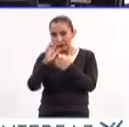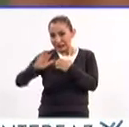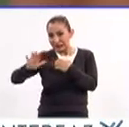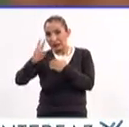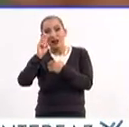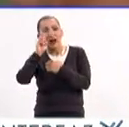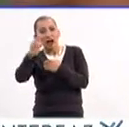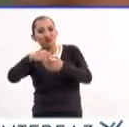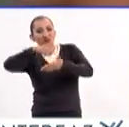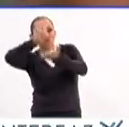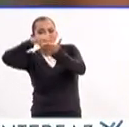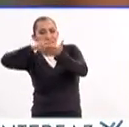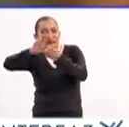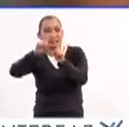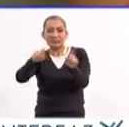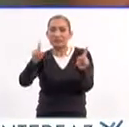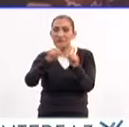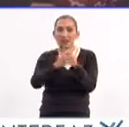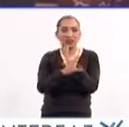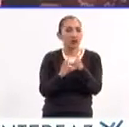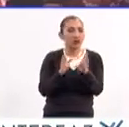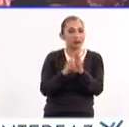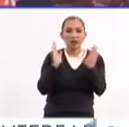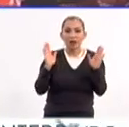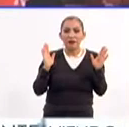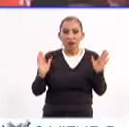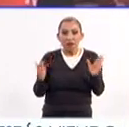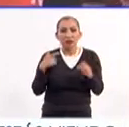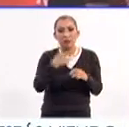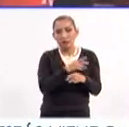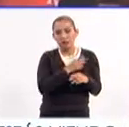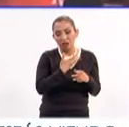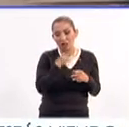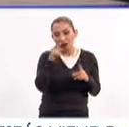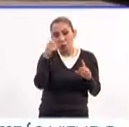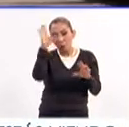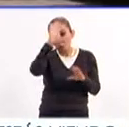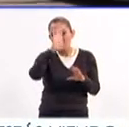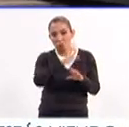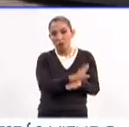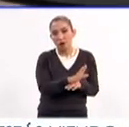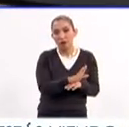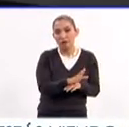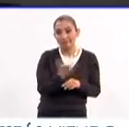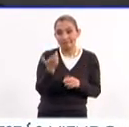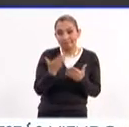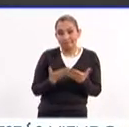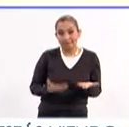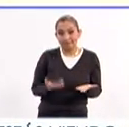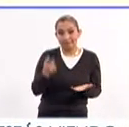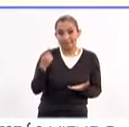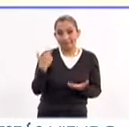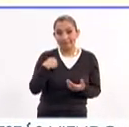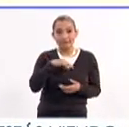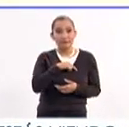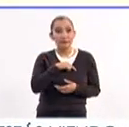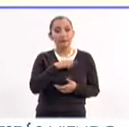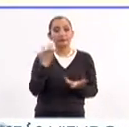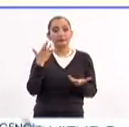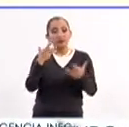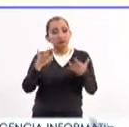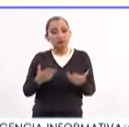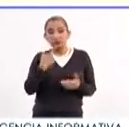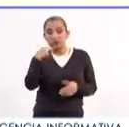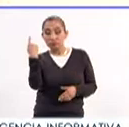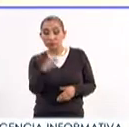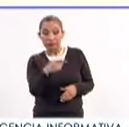hay murales, hay muchísimas cosas extraordinarias que tienen que ver con la cultura y pues en este caso pues nosotros recibimos la